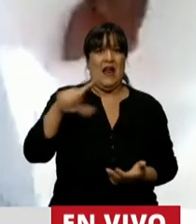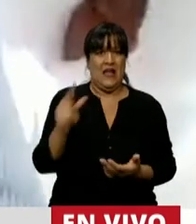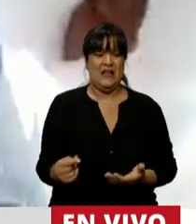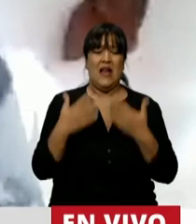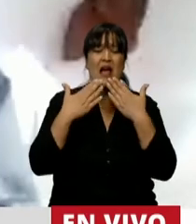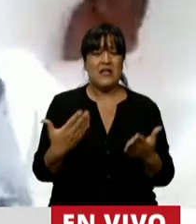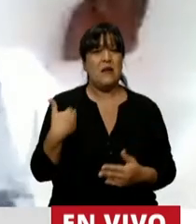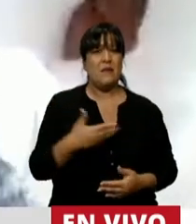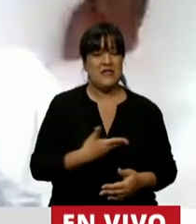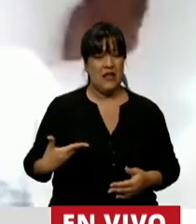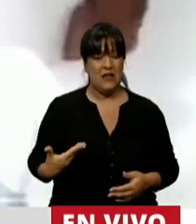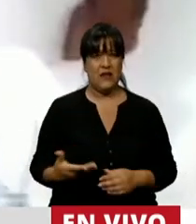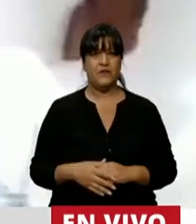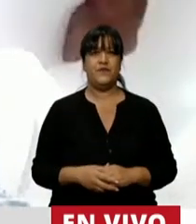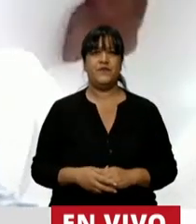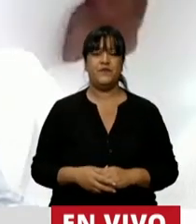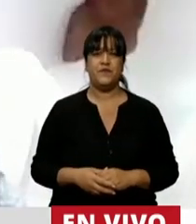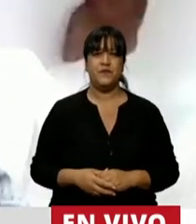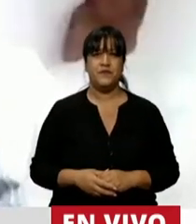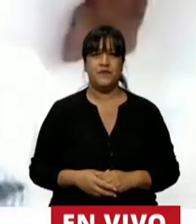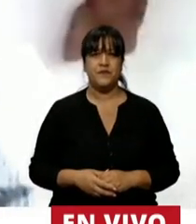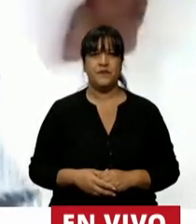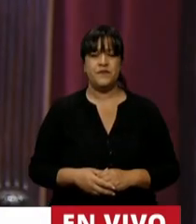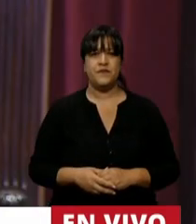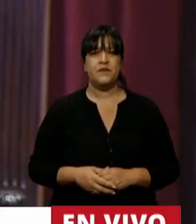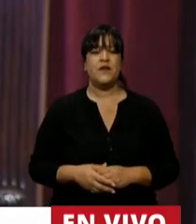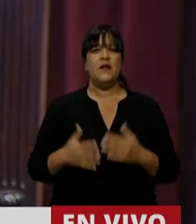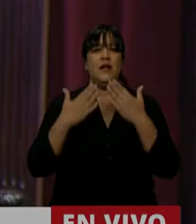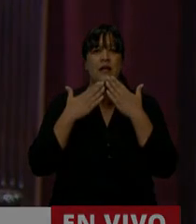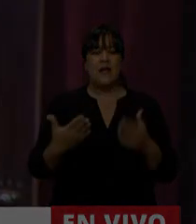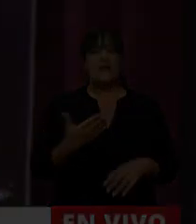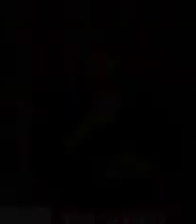Gracias, señor presidente. Muchas gracias, diputado Acef.